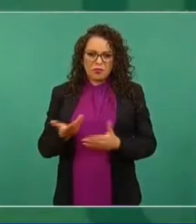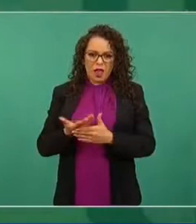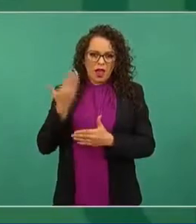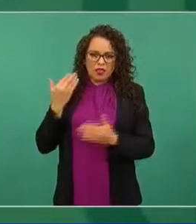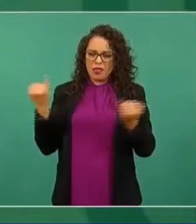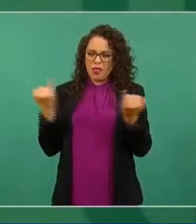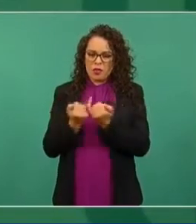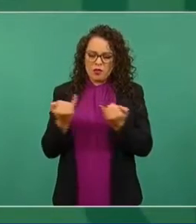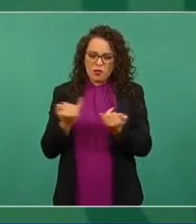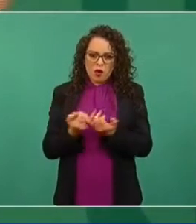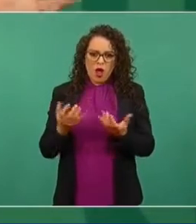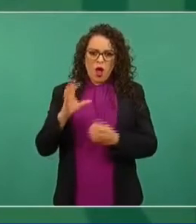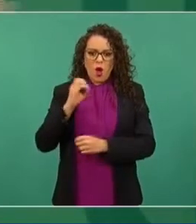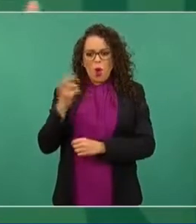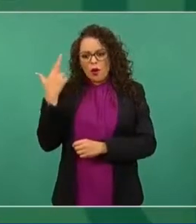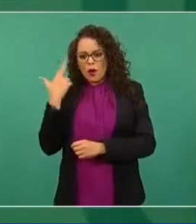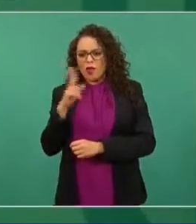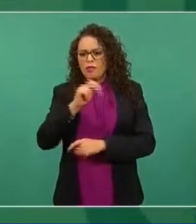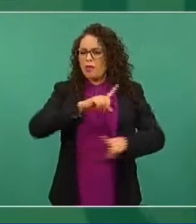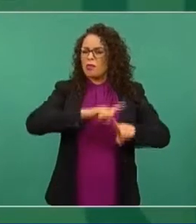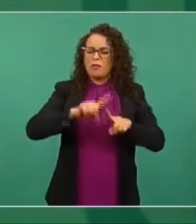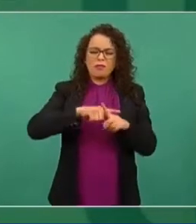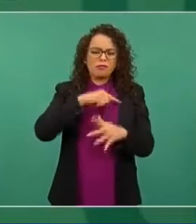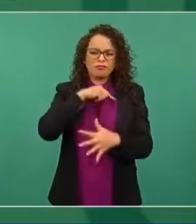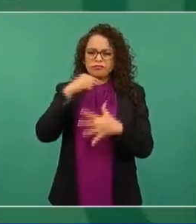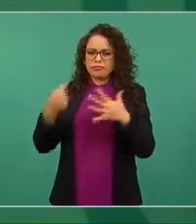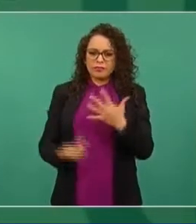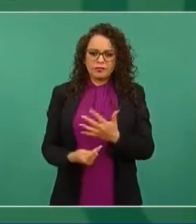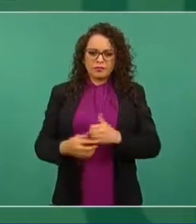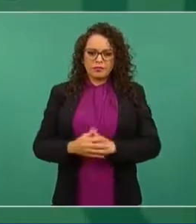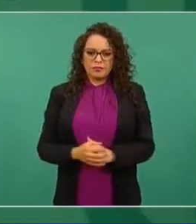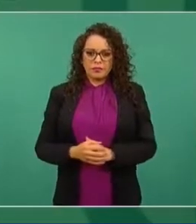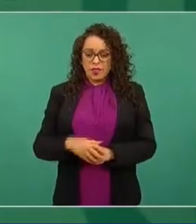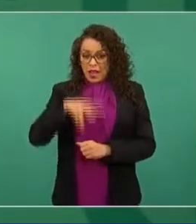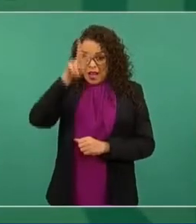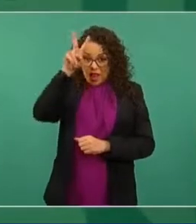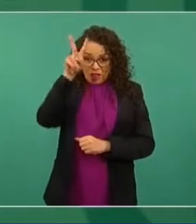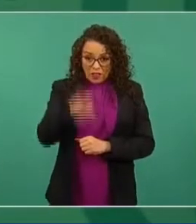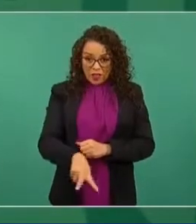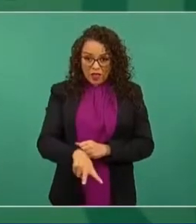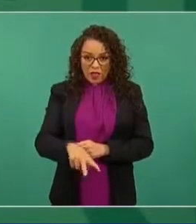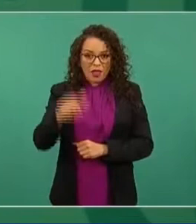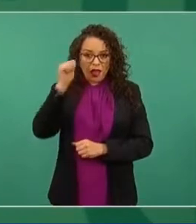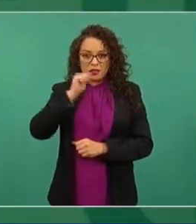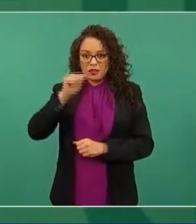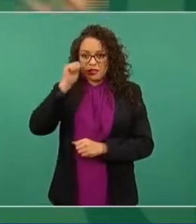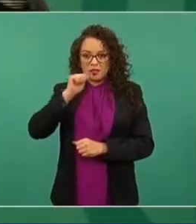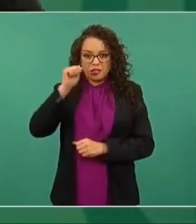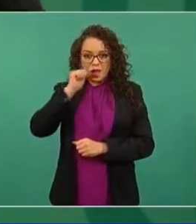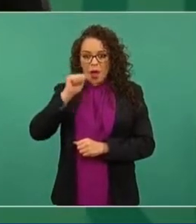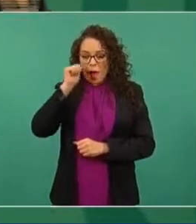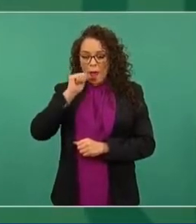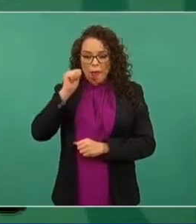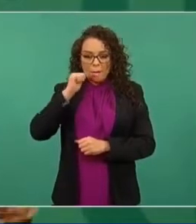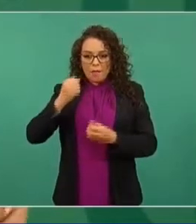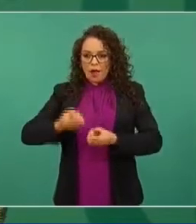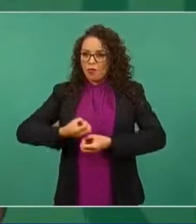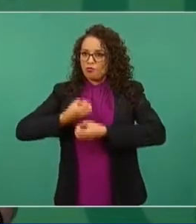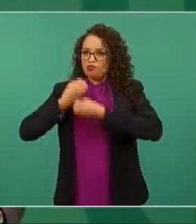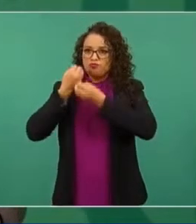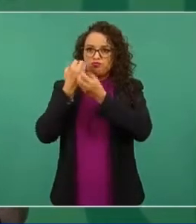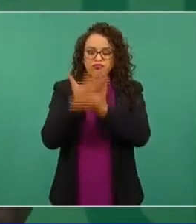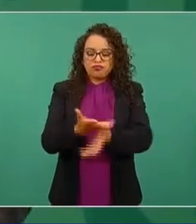convencional, llegan, además, la verdad siempre se abre paso, ¿sí?, llega hasta el